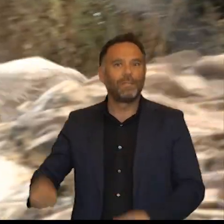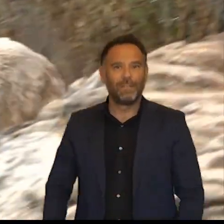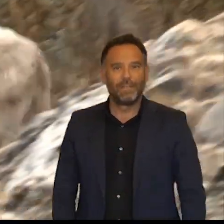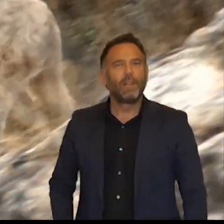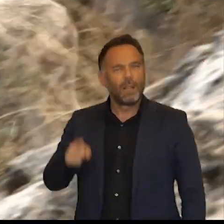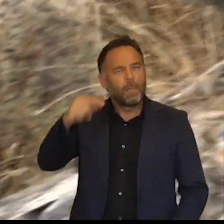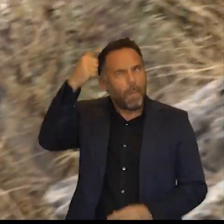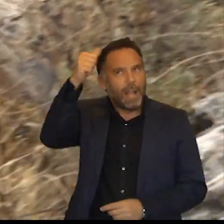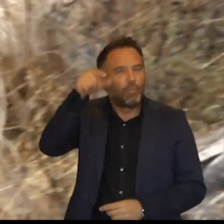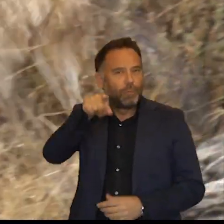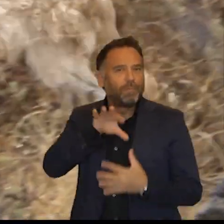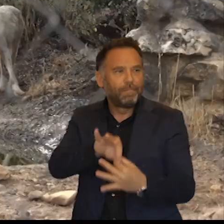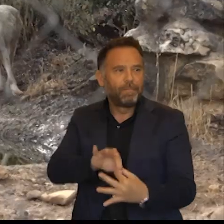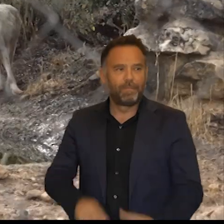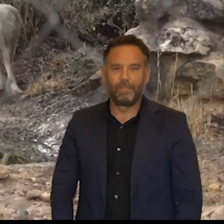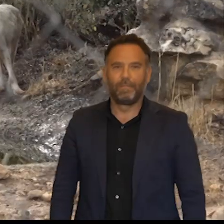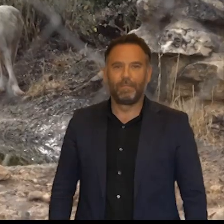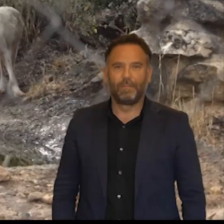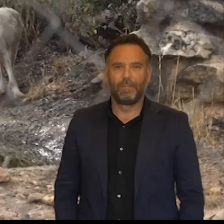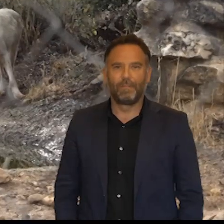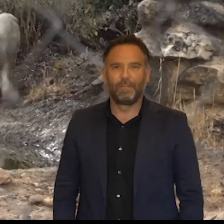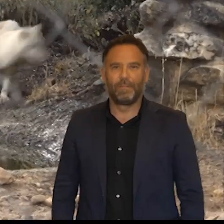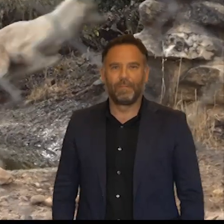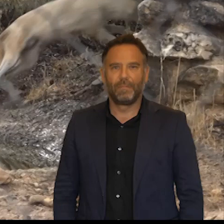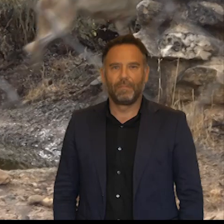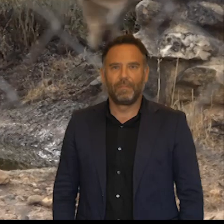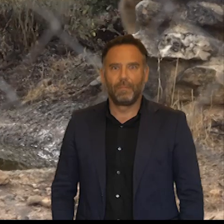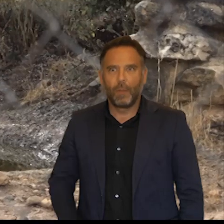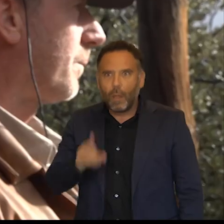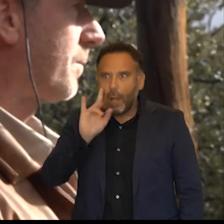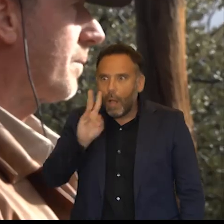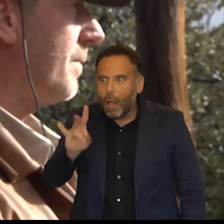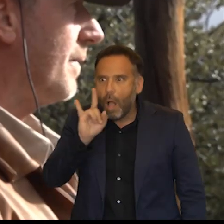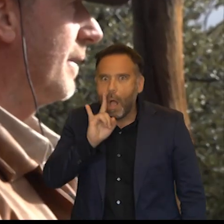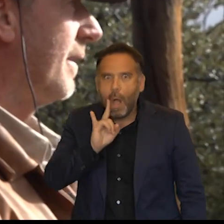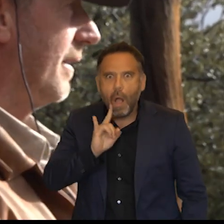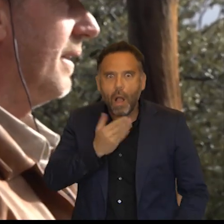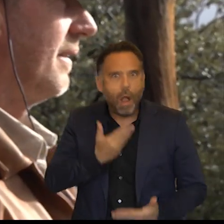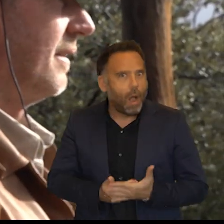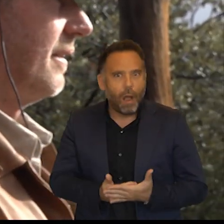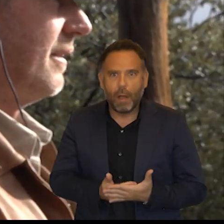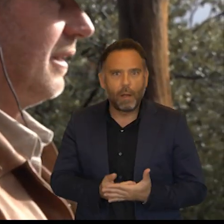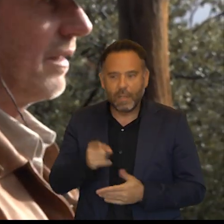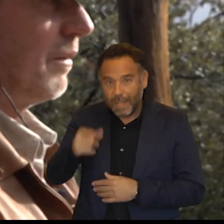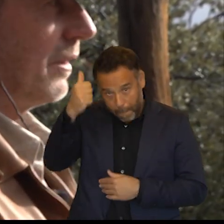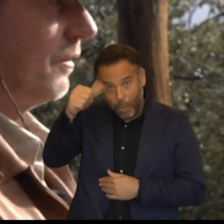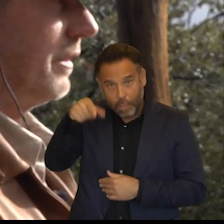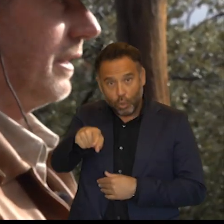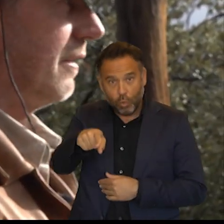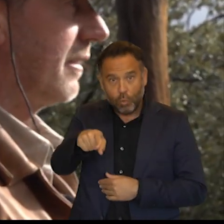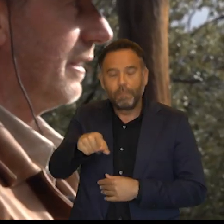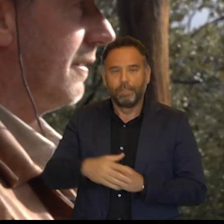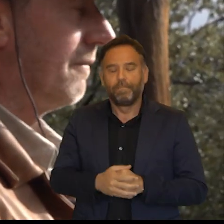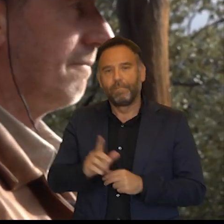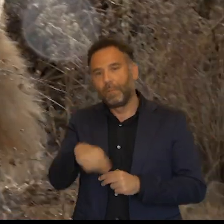el macho. Sí. Bueno, esto es impresionante, ¿eh? Mira. Este es el macho, ¿no? Y la guapa no